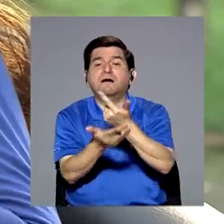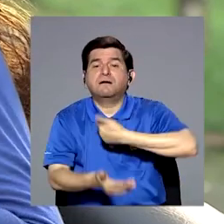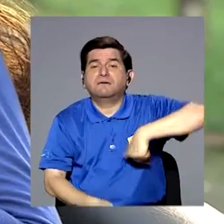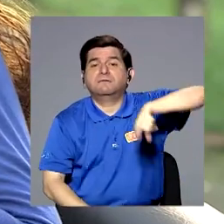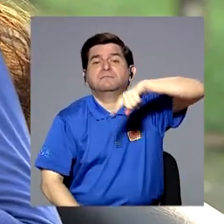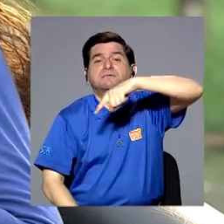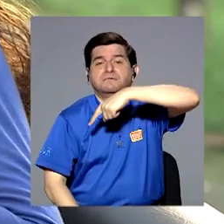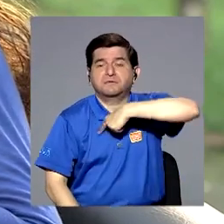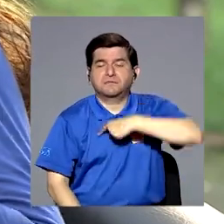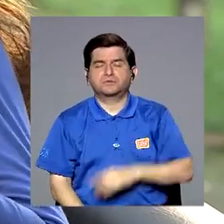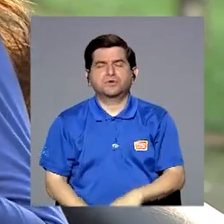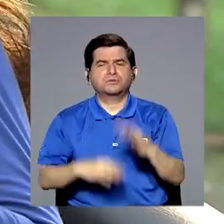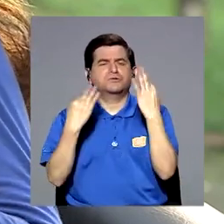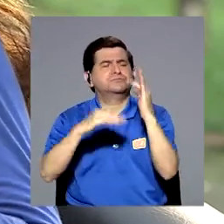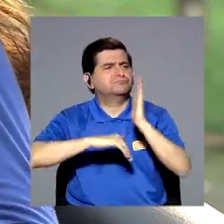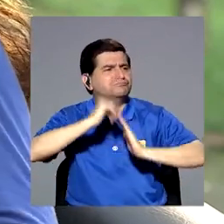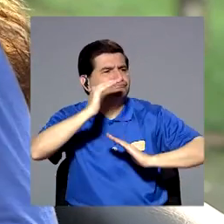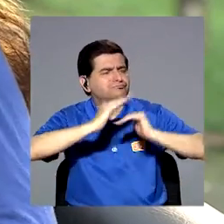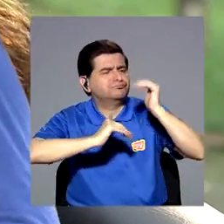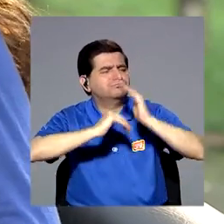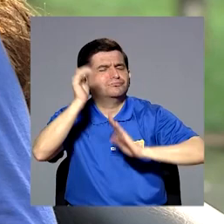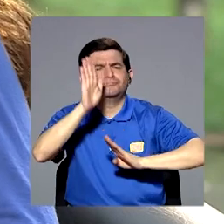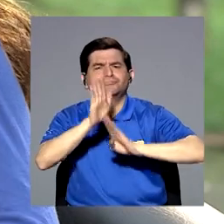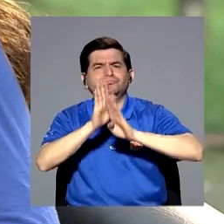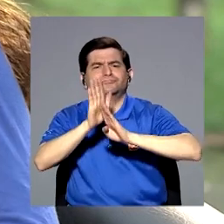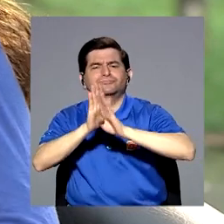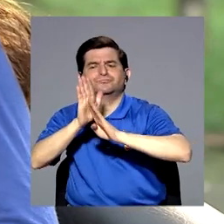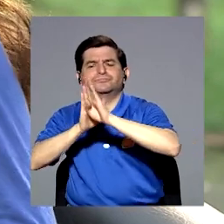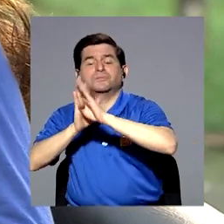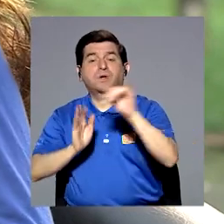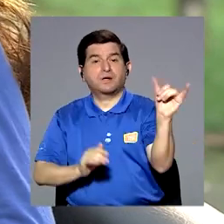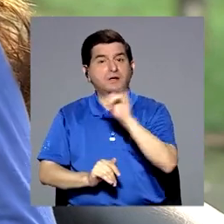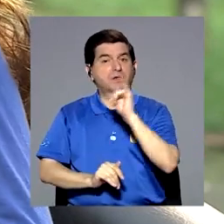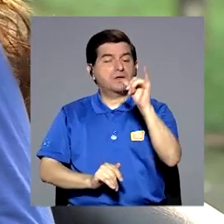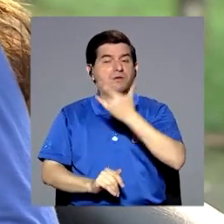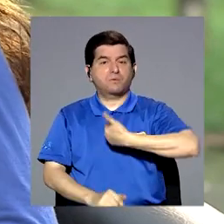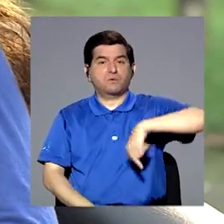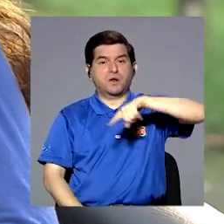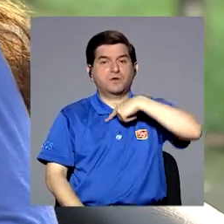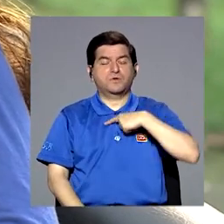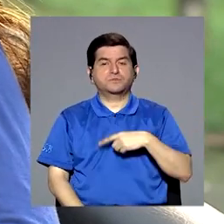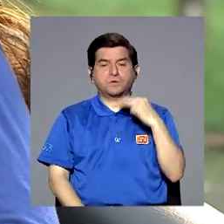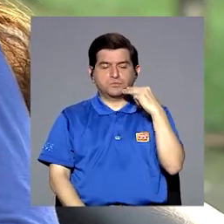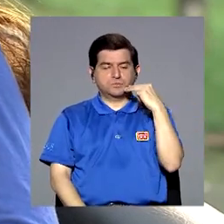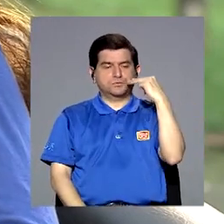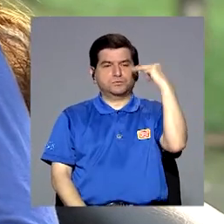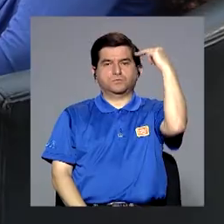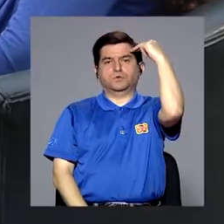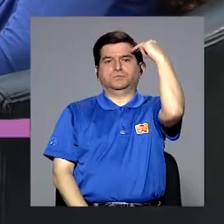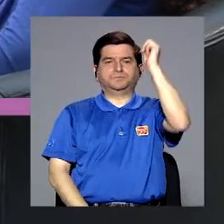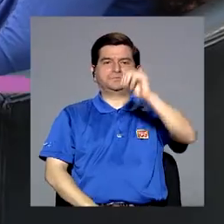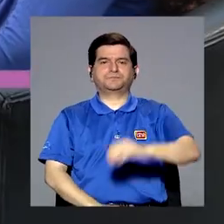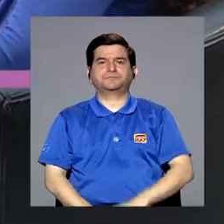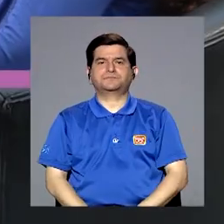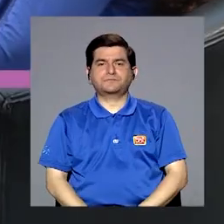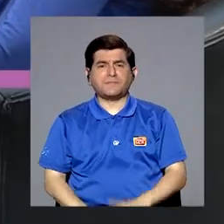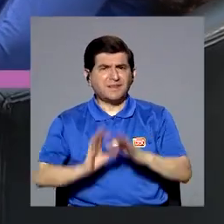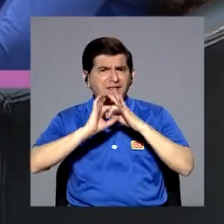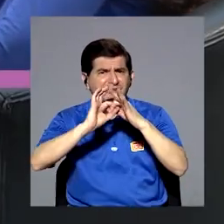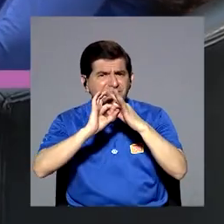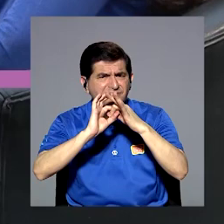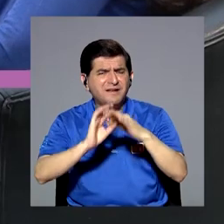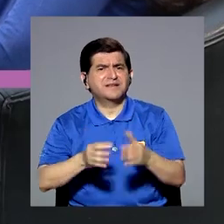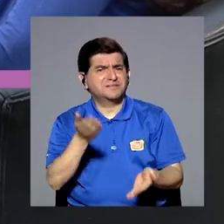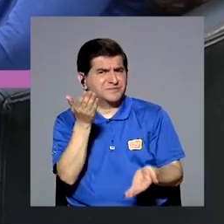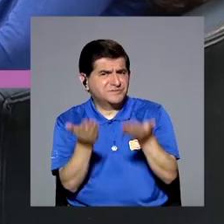ir como construyéndonos, desarrollándonos y también nos lleva a una maduración. Uh-huh. Y sí tiene que ver con